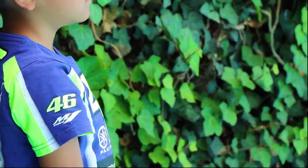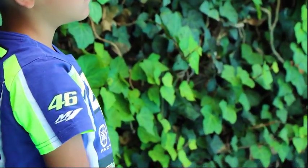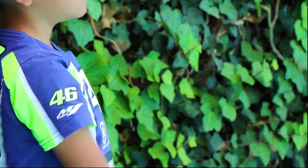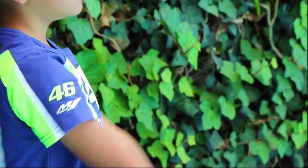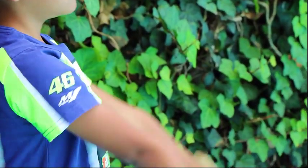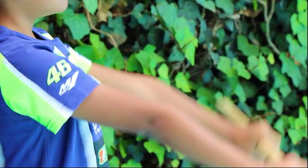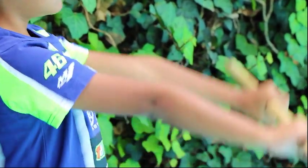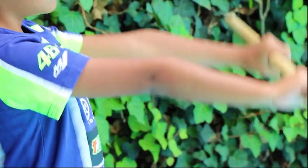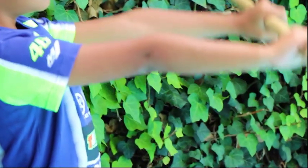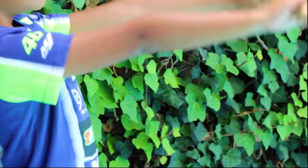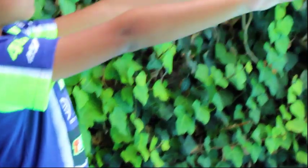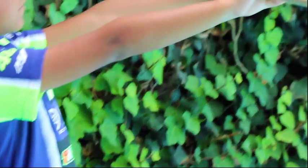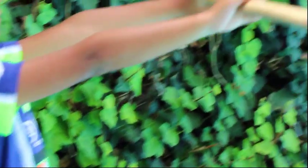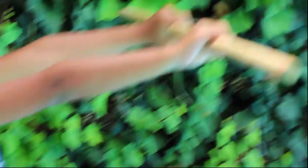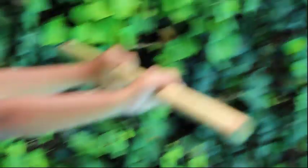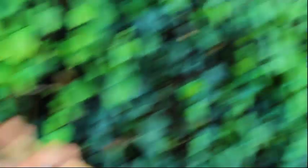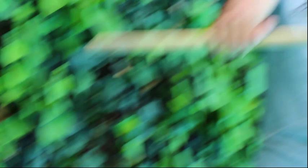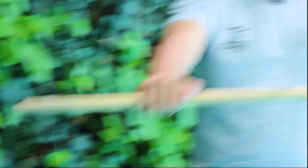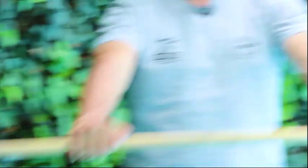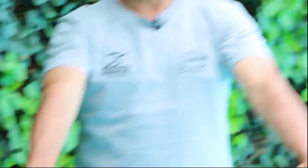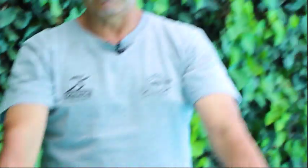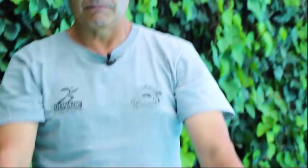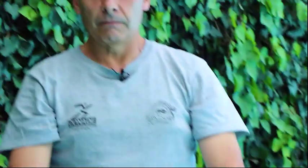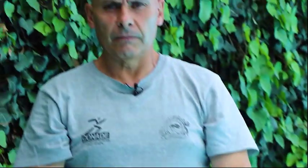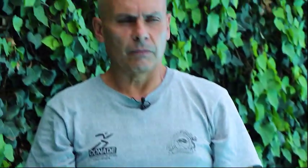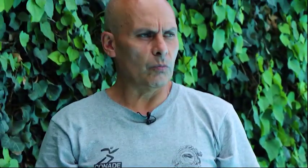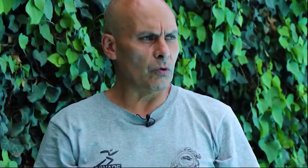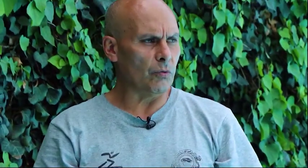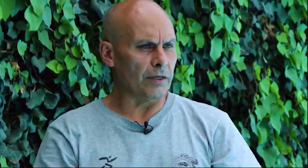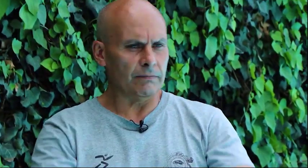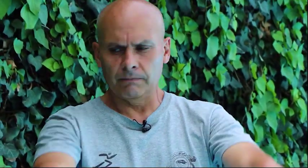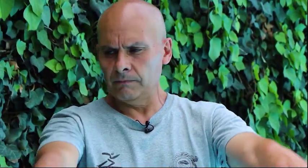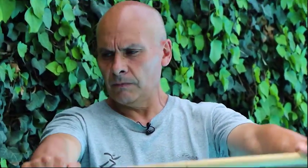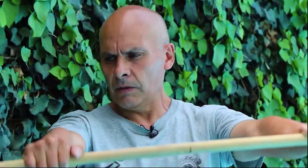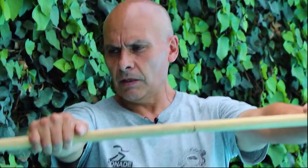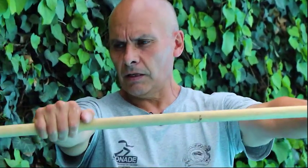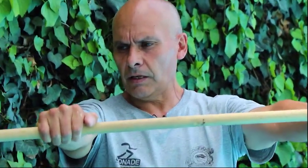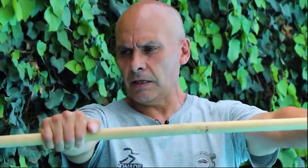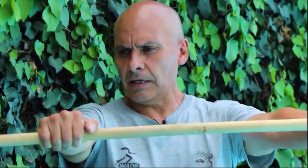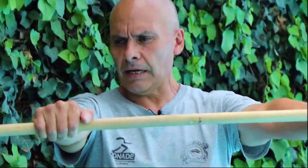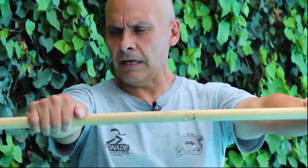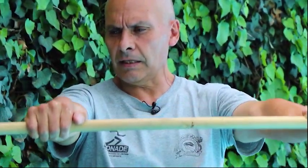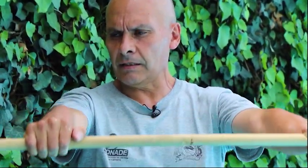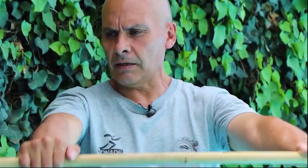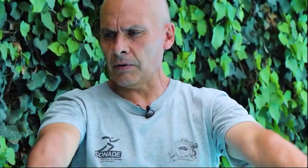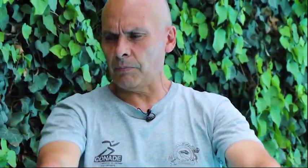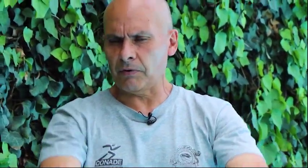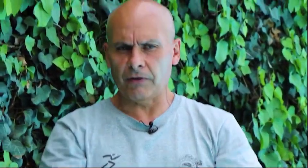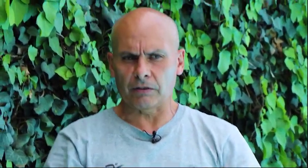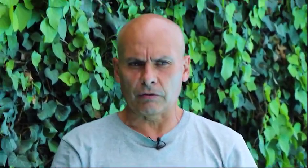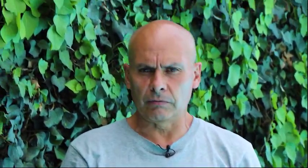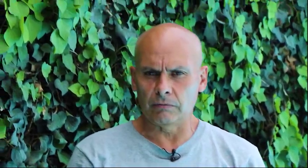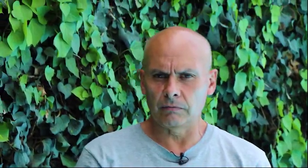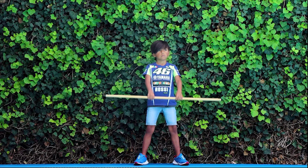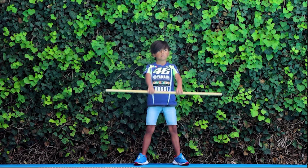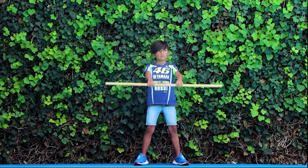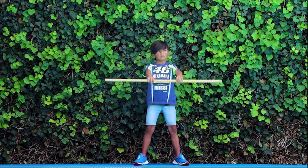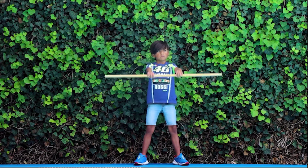la altura de nuestra barbilla. ¿Sí? Muy bien. Ahí está bien,